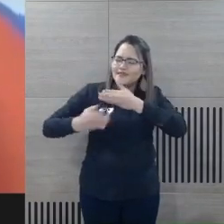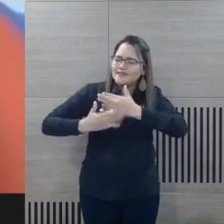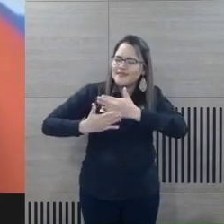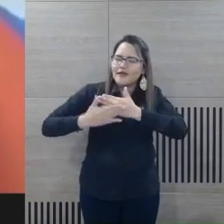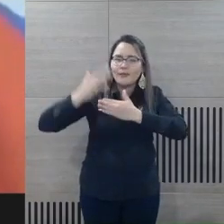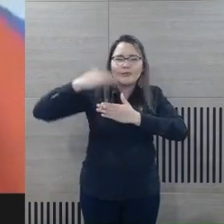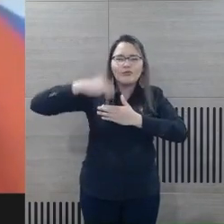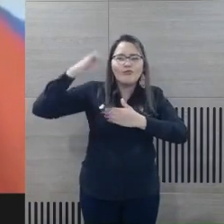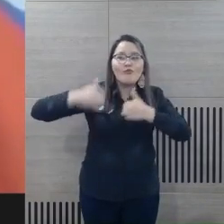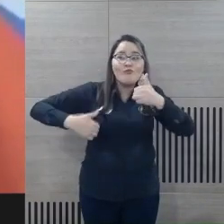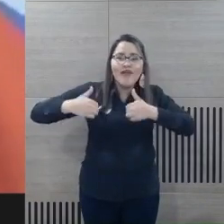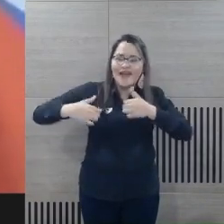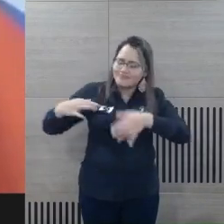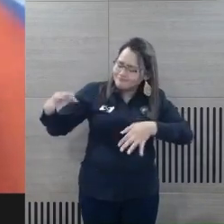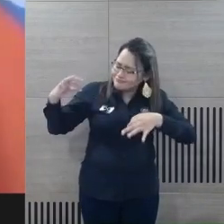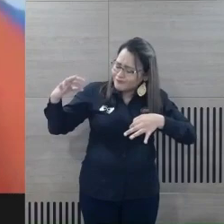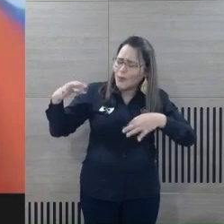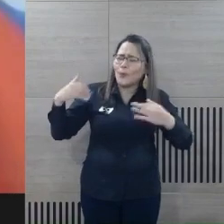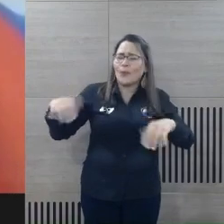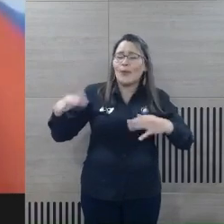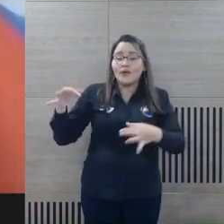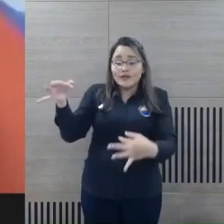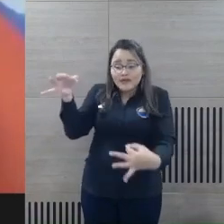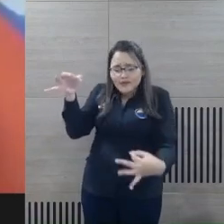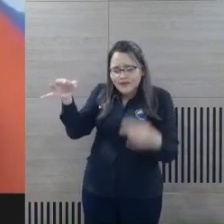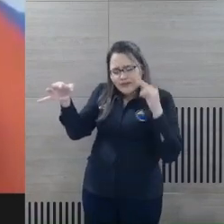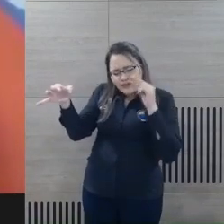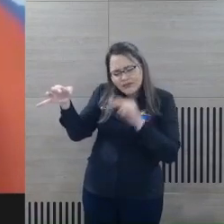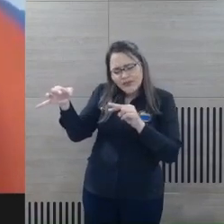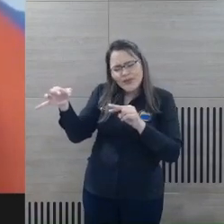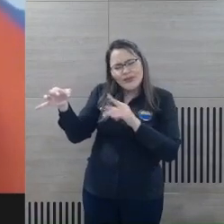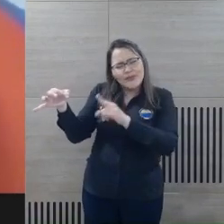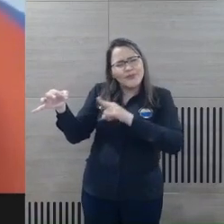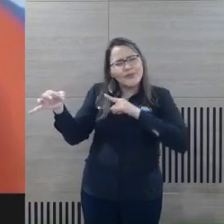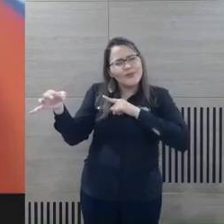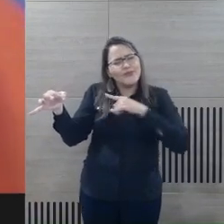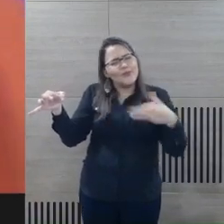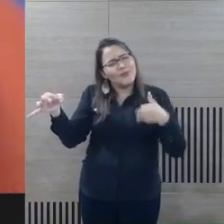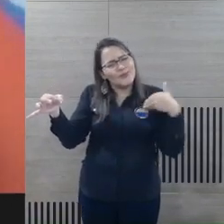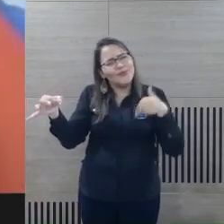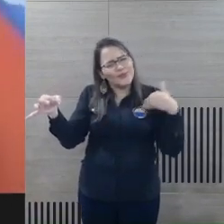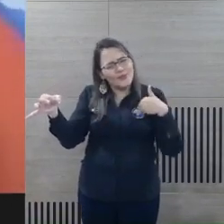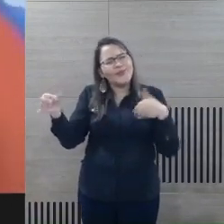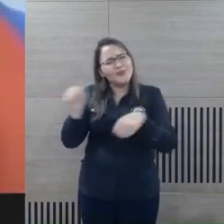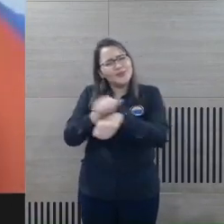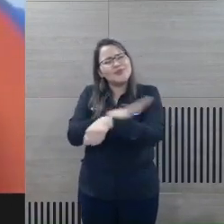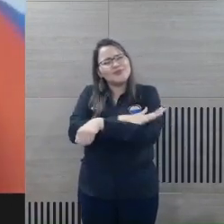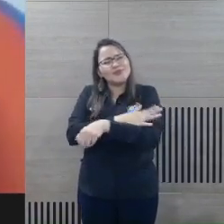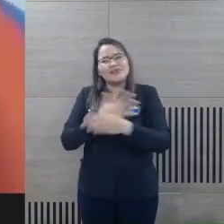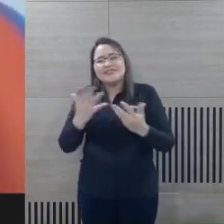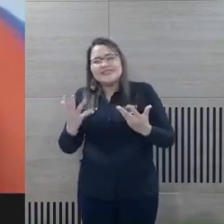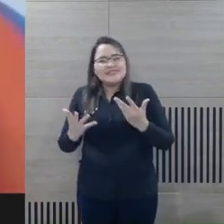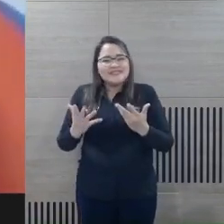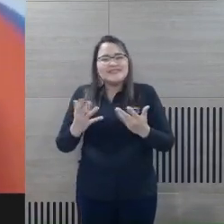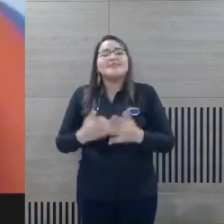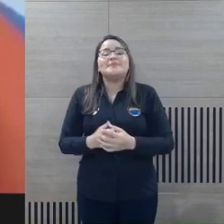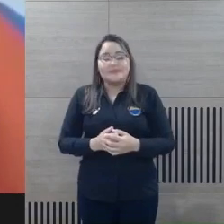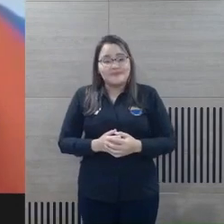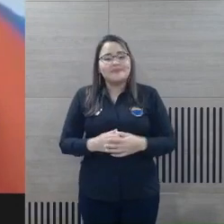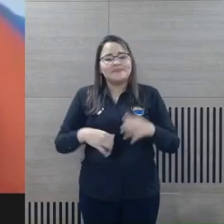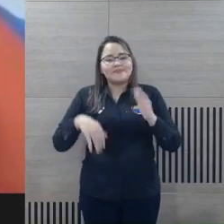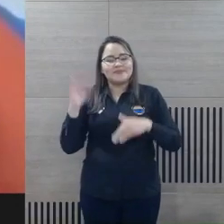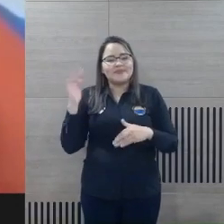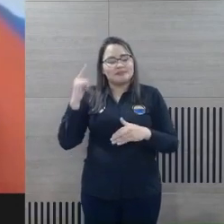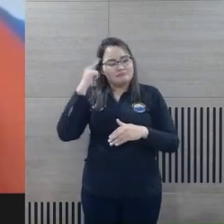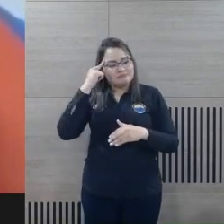llena de muchas emociones encontradas, al ver reflejado en tan magnífica distinción todo nuestro trasegar a lo